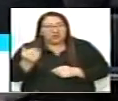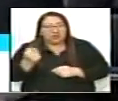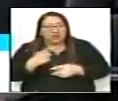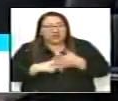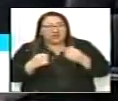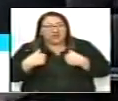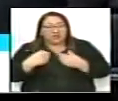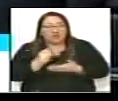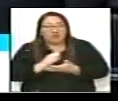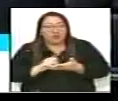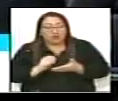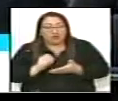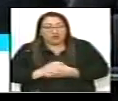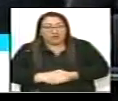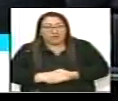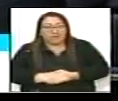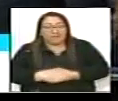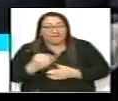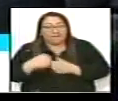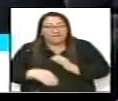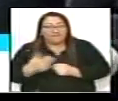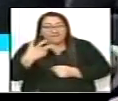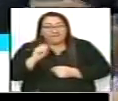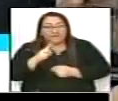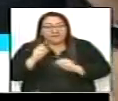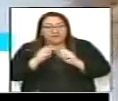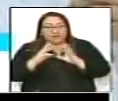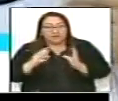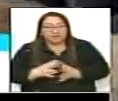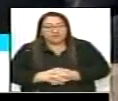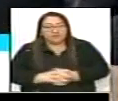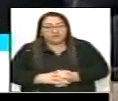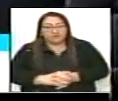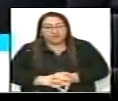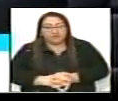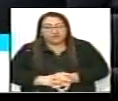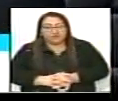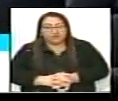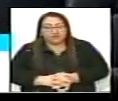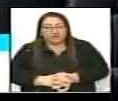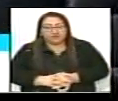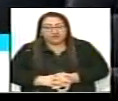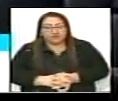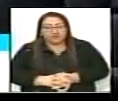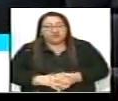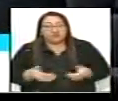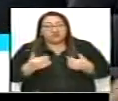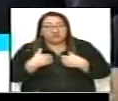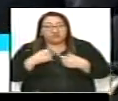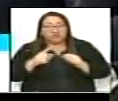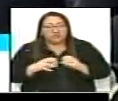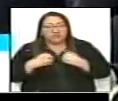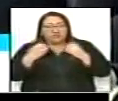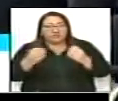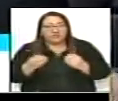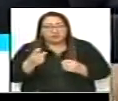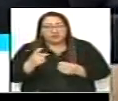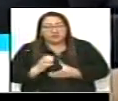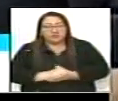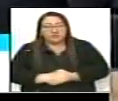tenía establecido, dentro de los 30 primeros días tenían la oportunidad